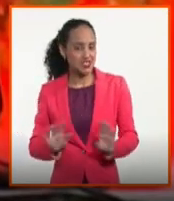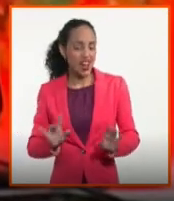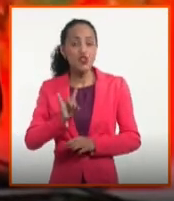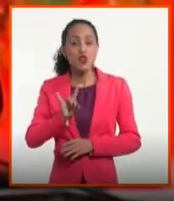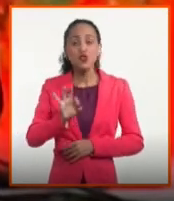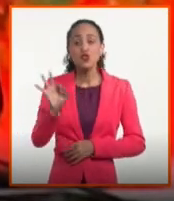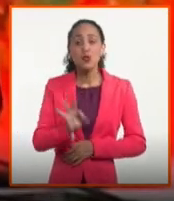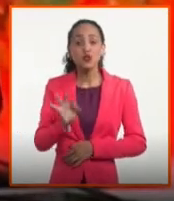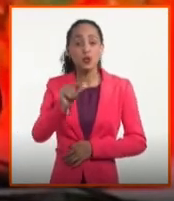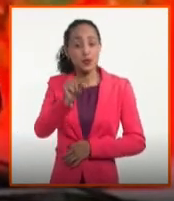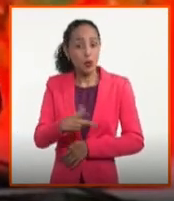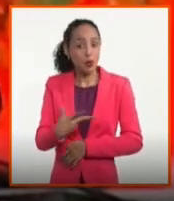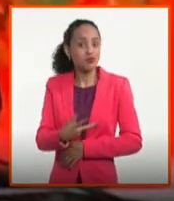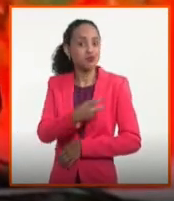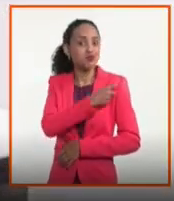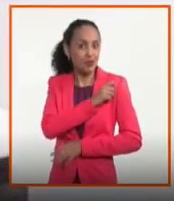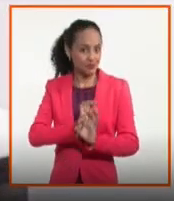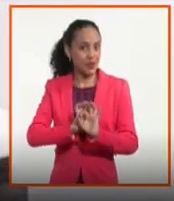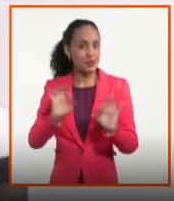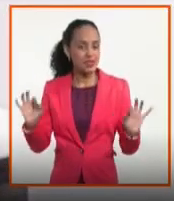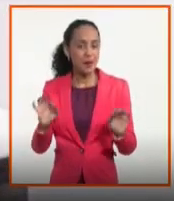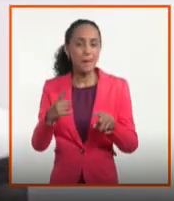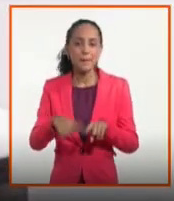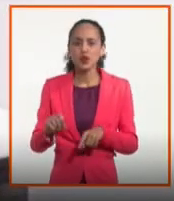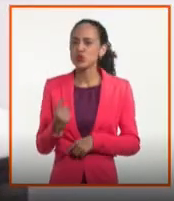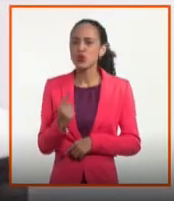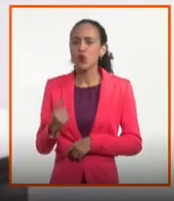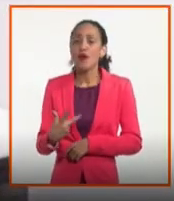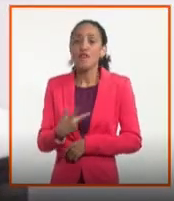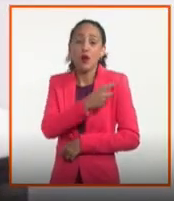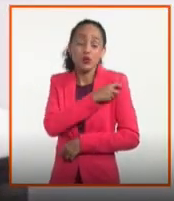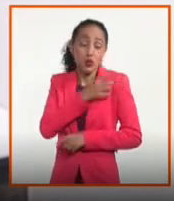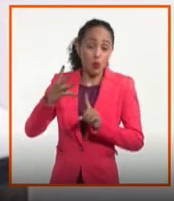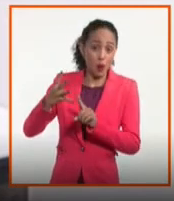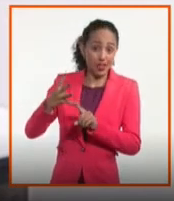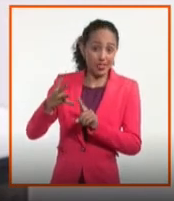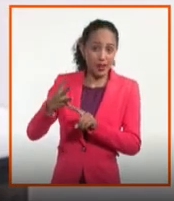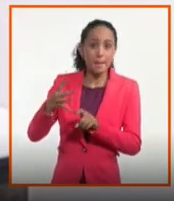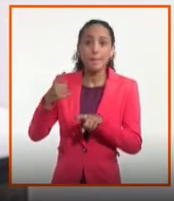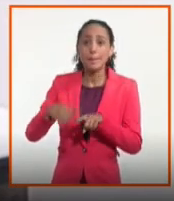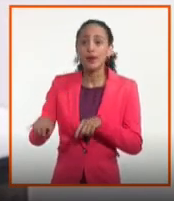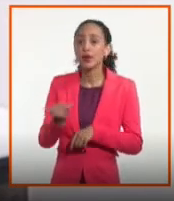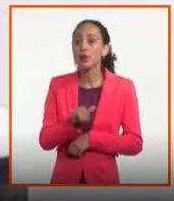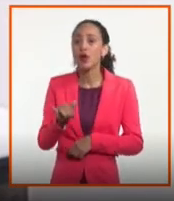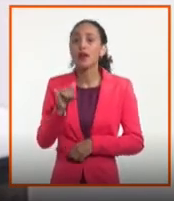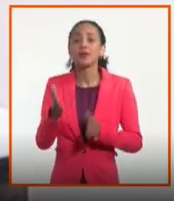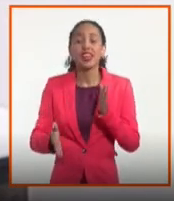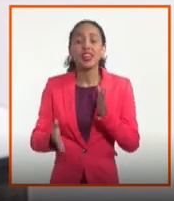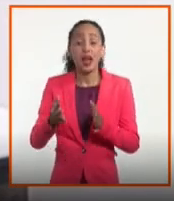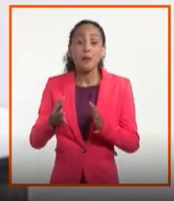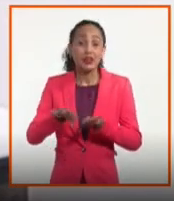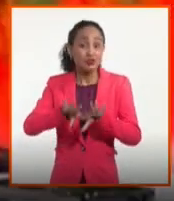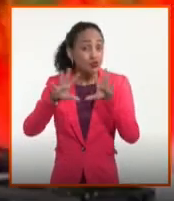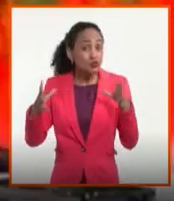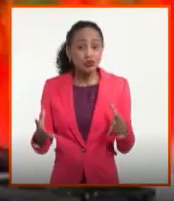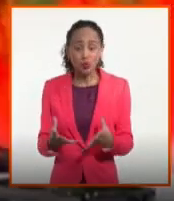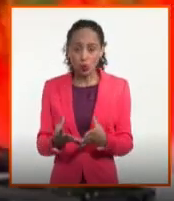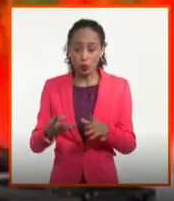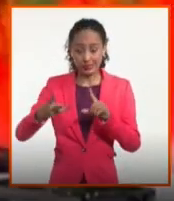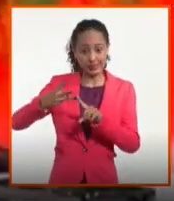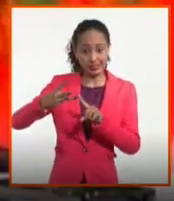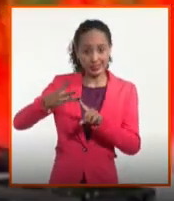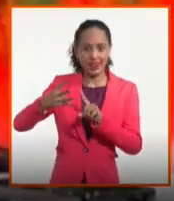un índice de lujo pero ya no sólo es la vacunación completa sino ya en la etapa de refuerzo y eso se está haciendo